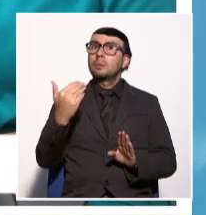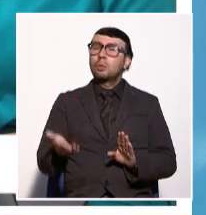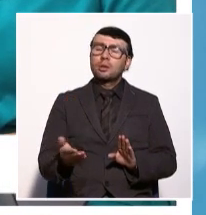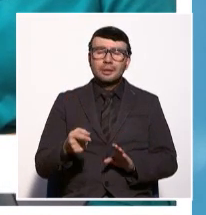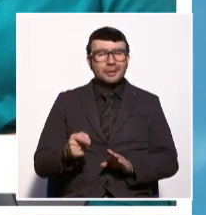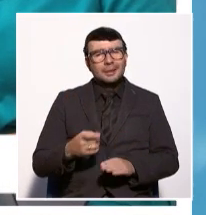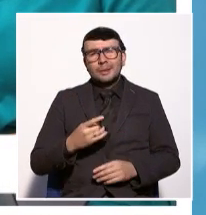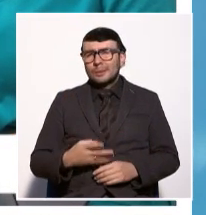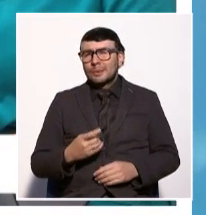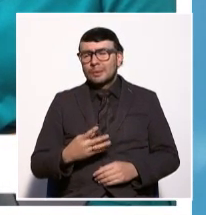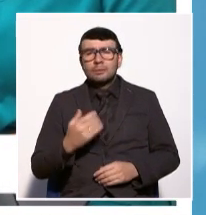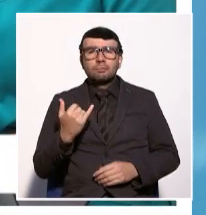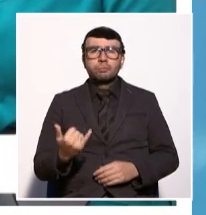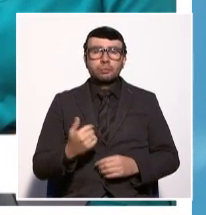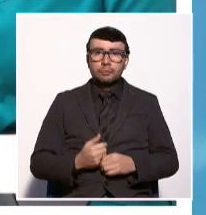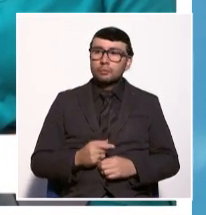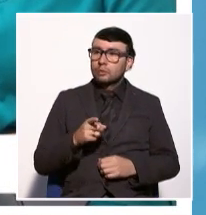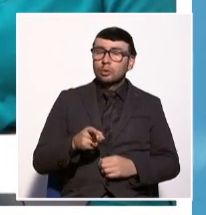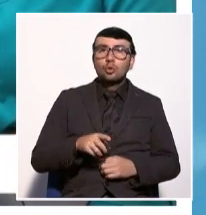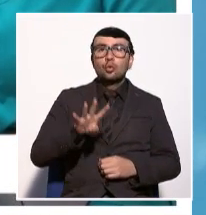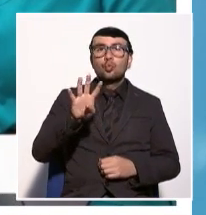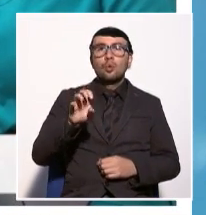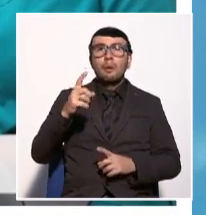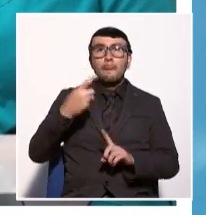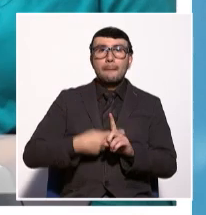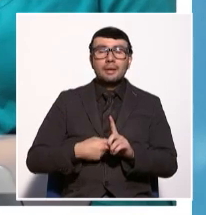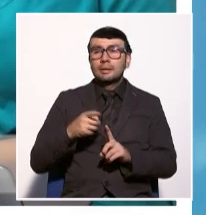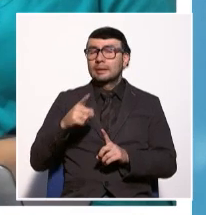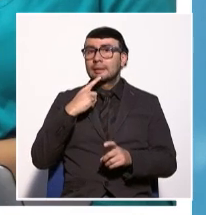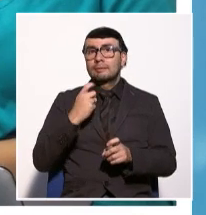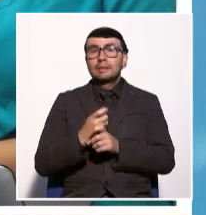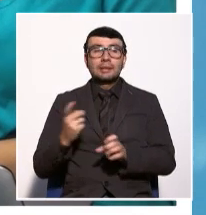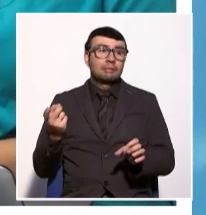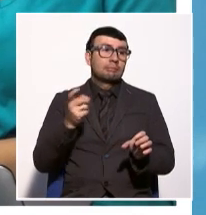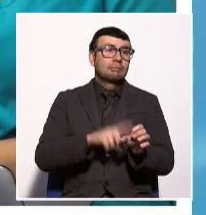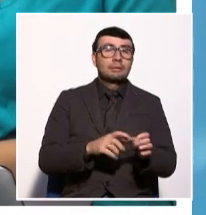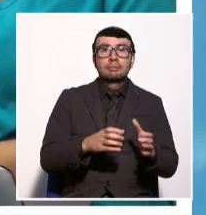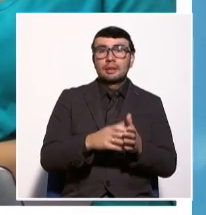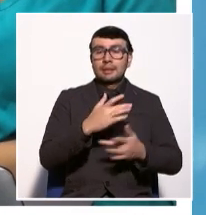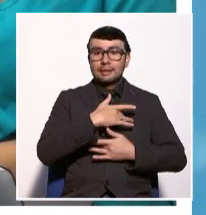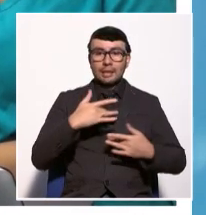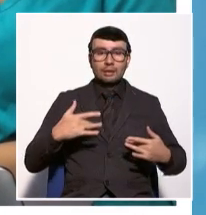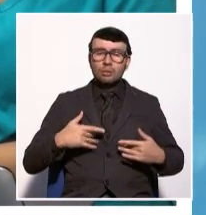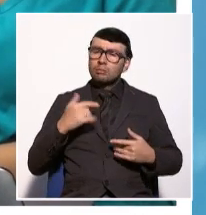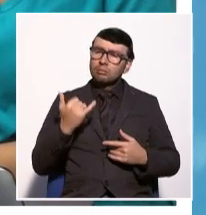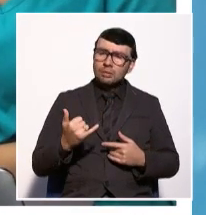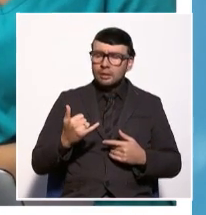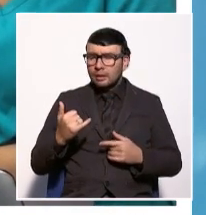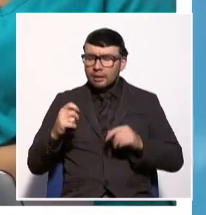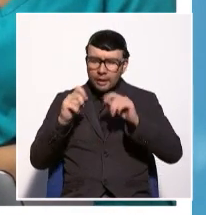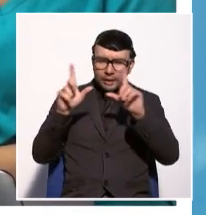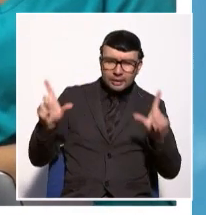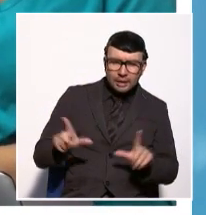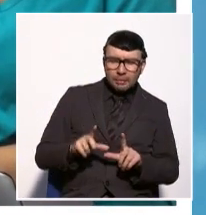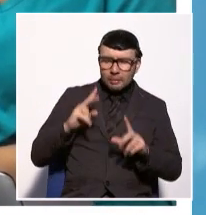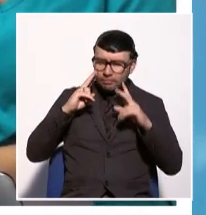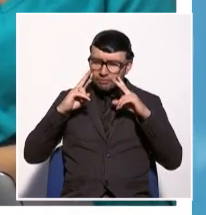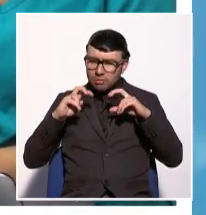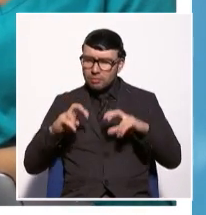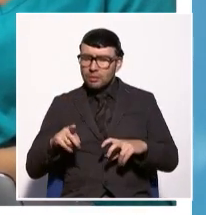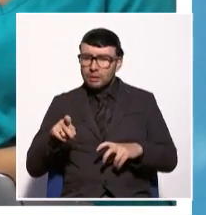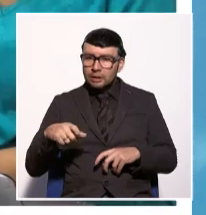muchos dolores pero después de nueve meses por dificultades para la filiación con su bebé es que toman unos esta vez hitos donde se encuentra que tiene